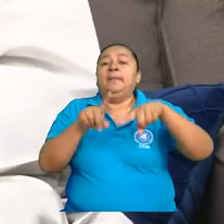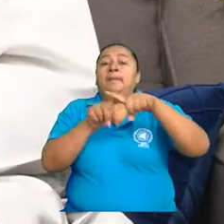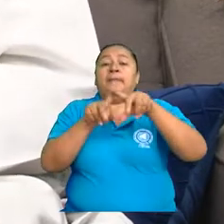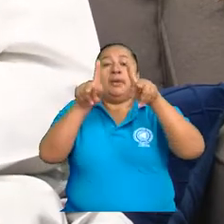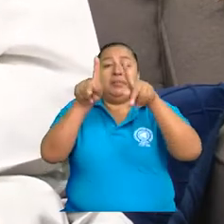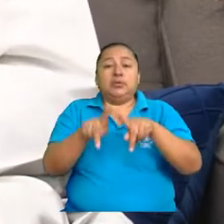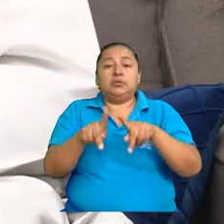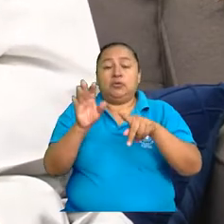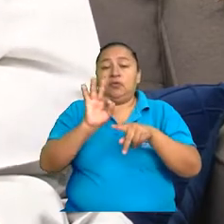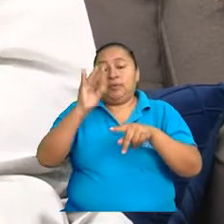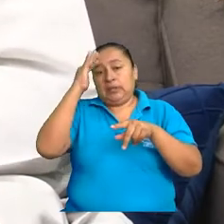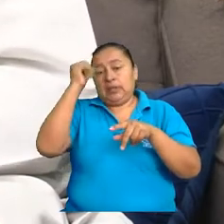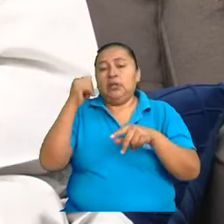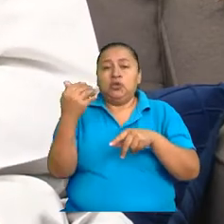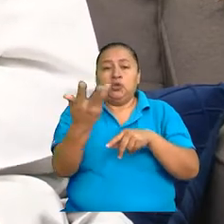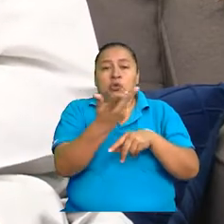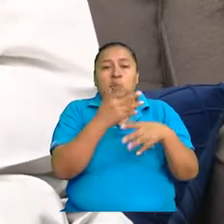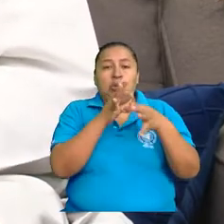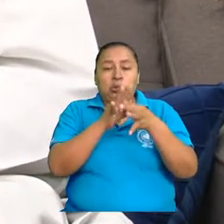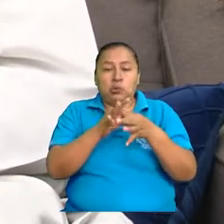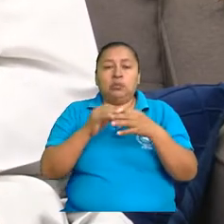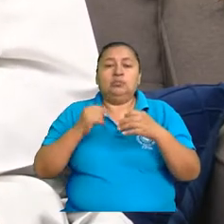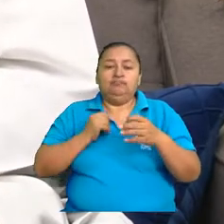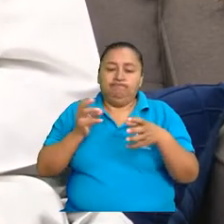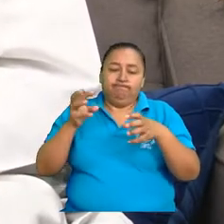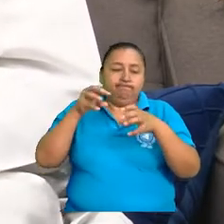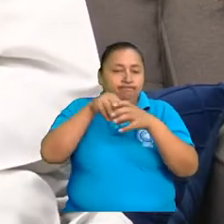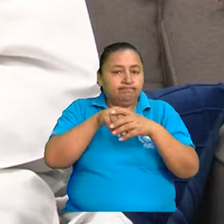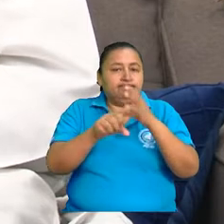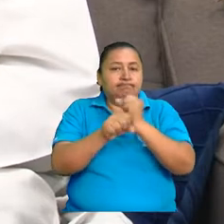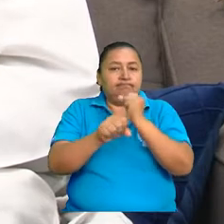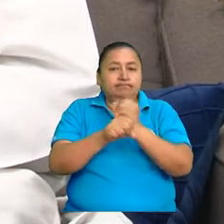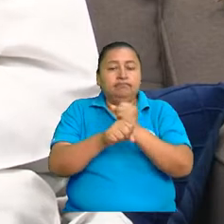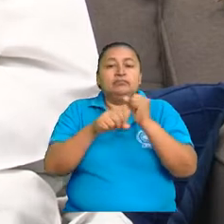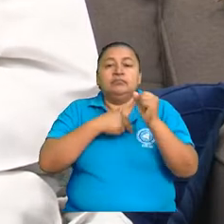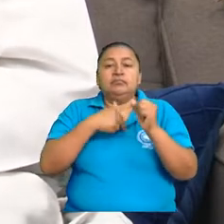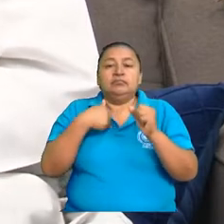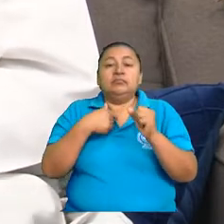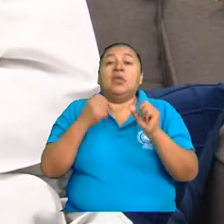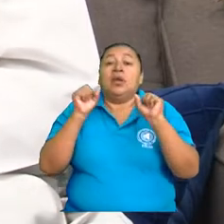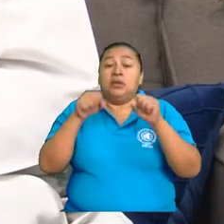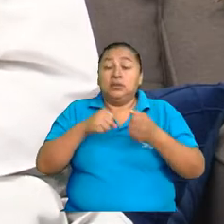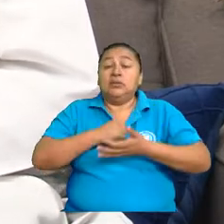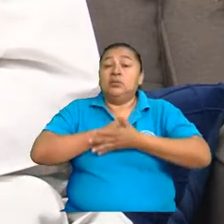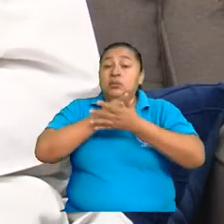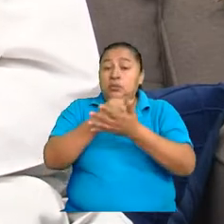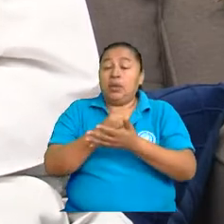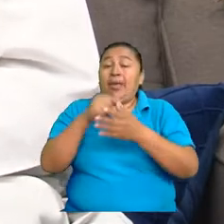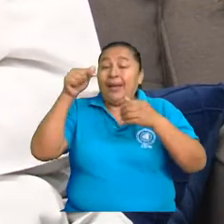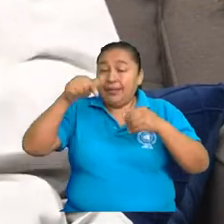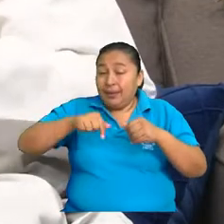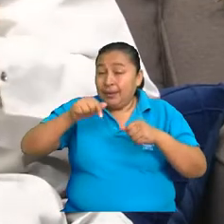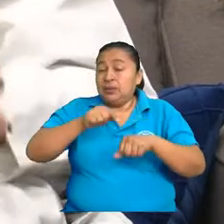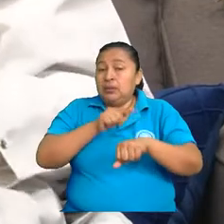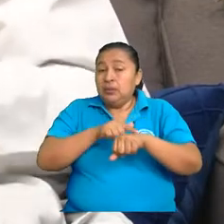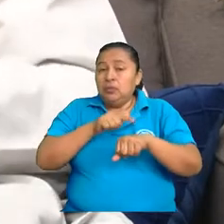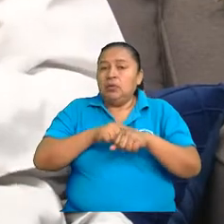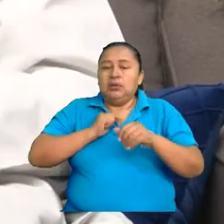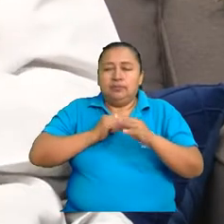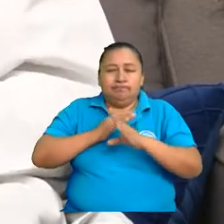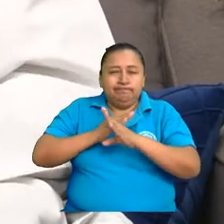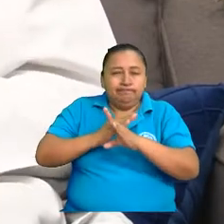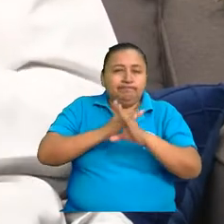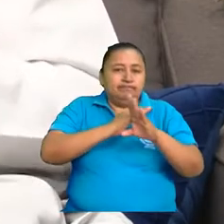general, todos juntos hemos estado involucrados y trabajando, que nos ha permitido hasta este momento ir